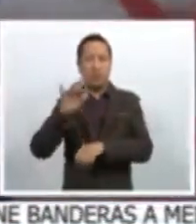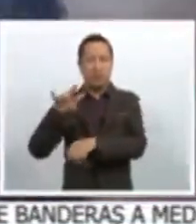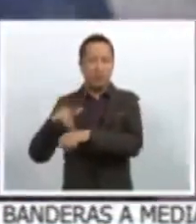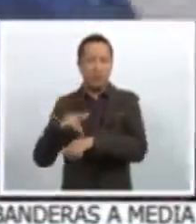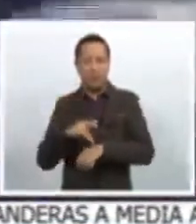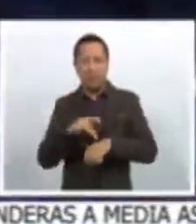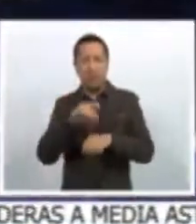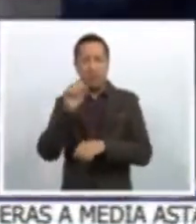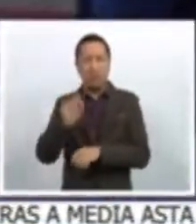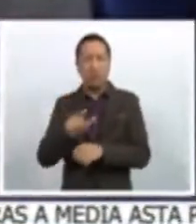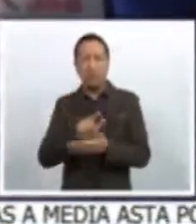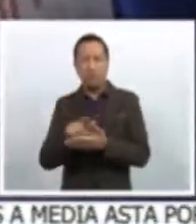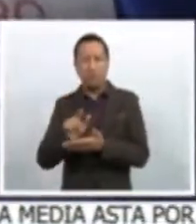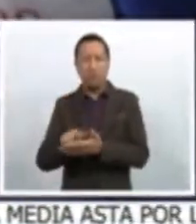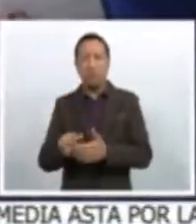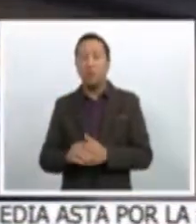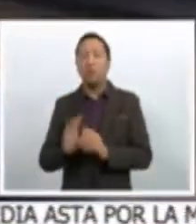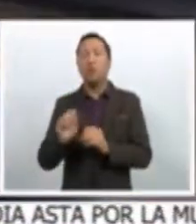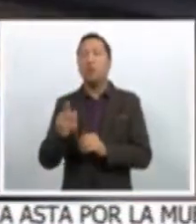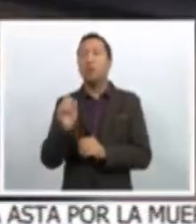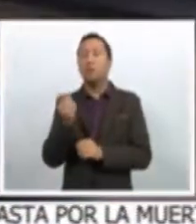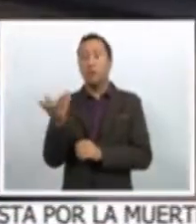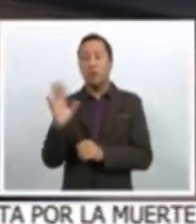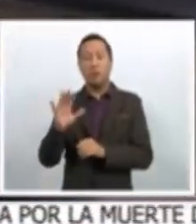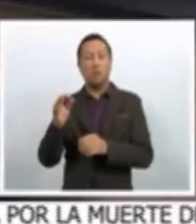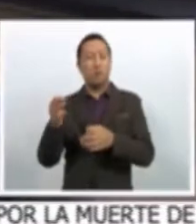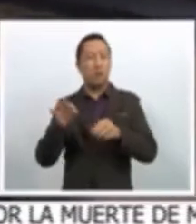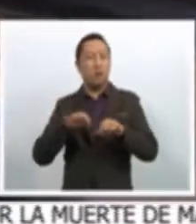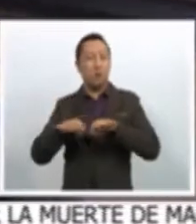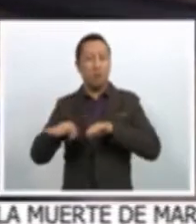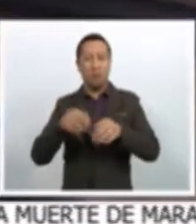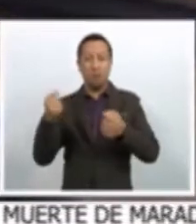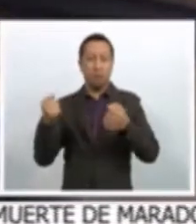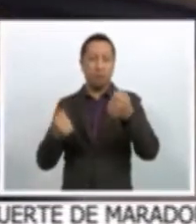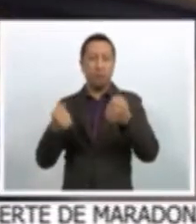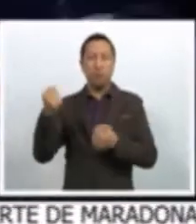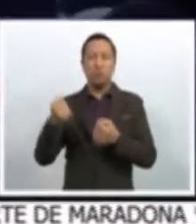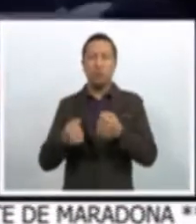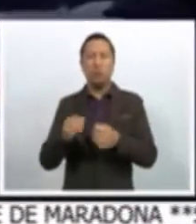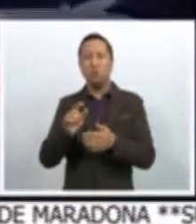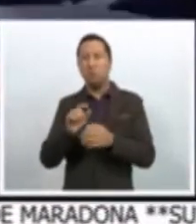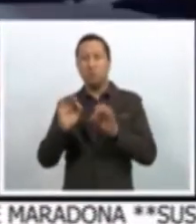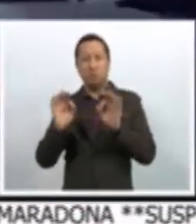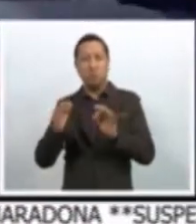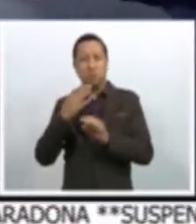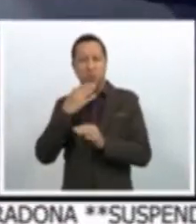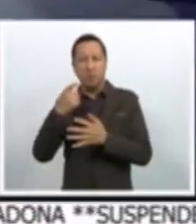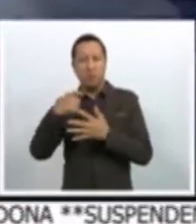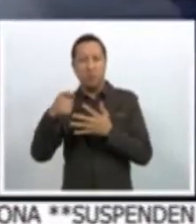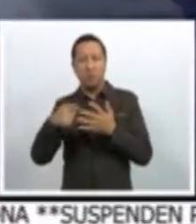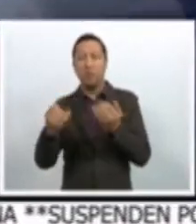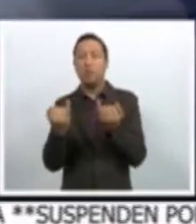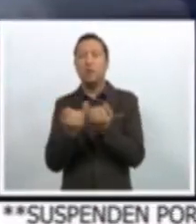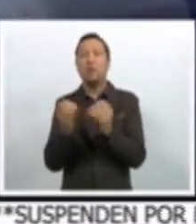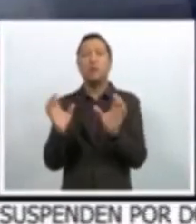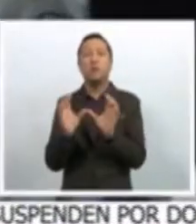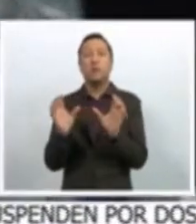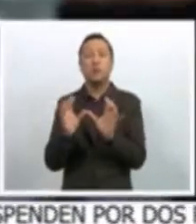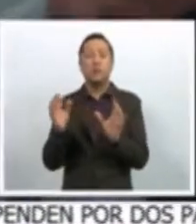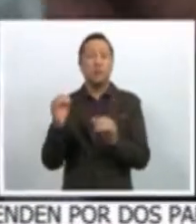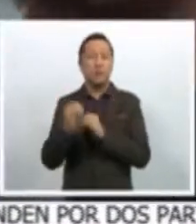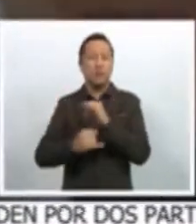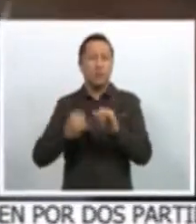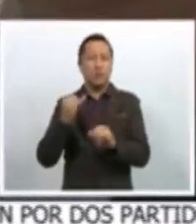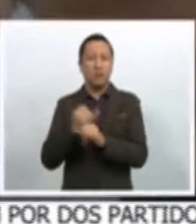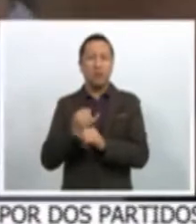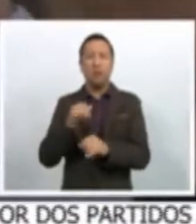al 100%, operadores calificados y contando con el programa Muévete Tranquilo, así como la certificación internacional AENOR, confío